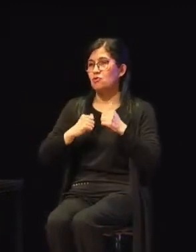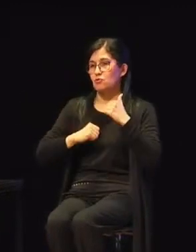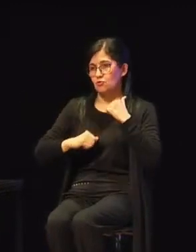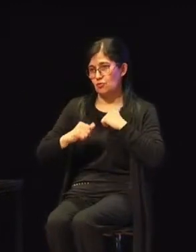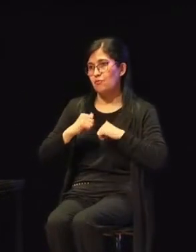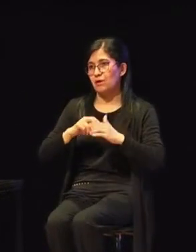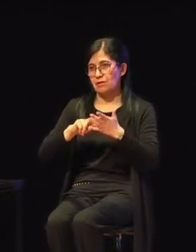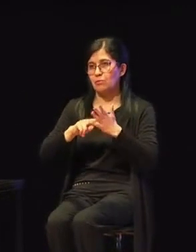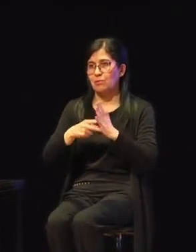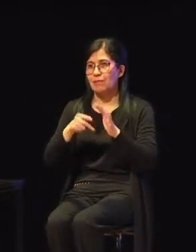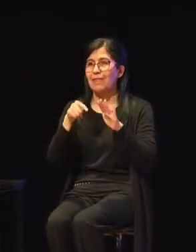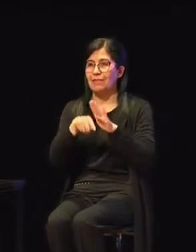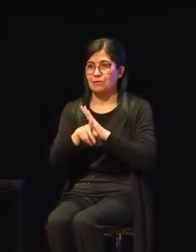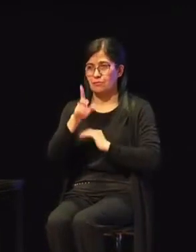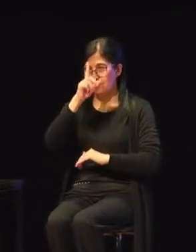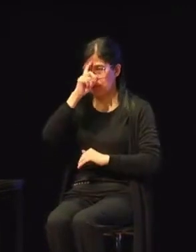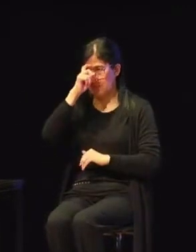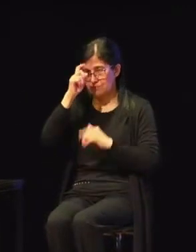evento adverso.